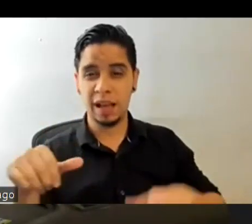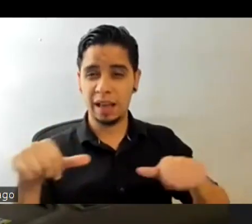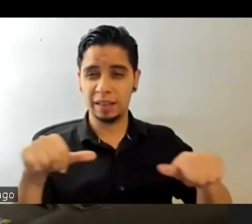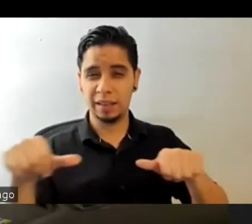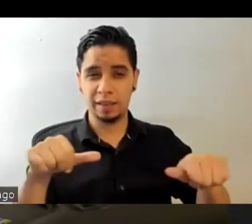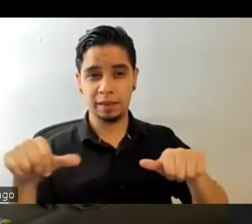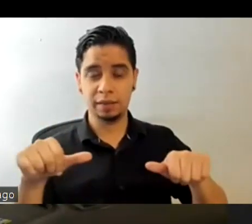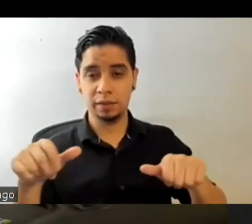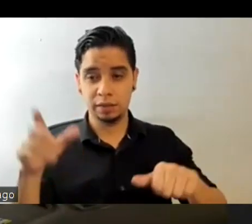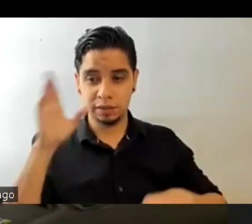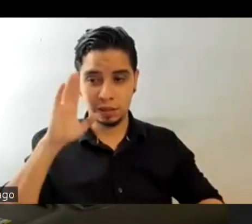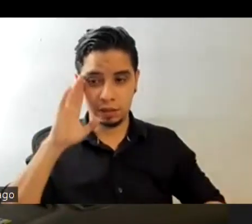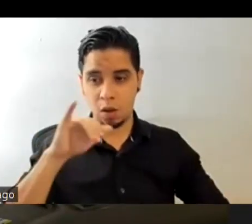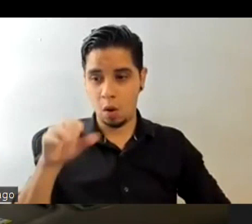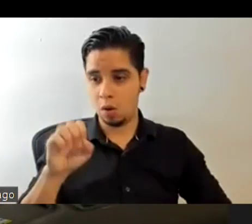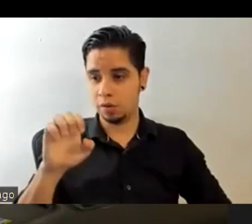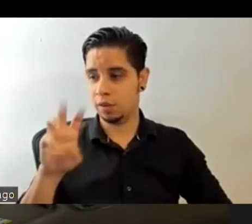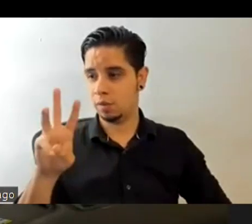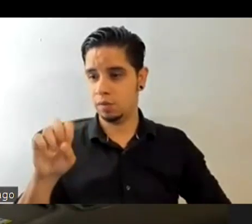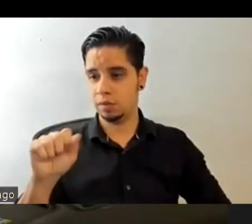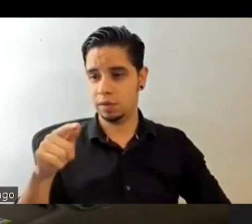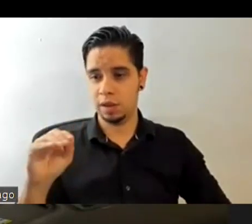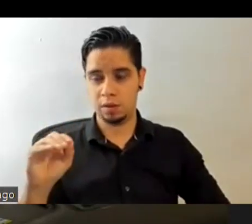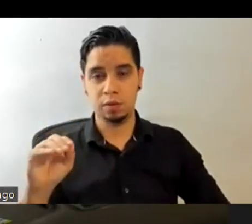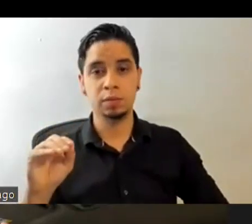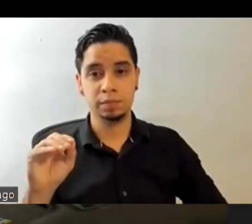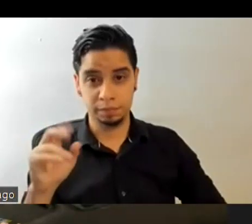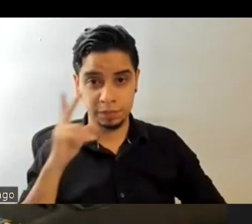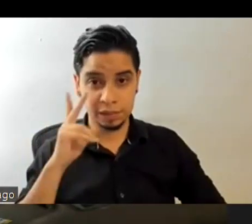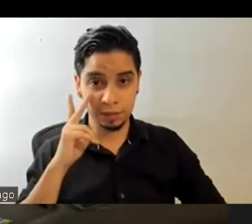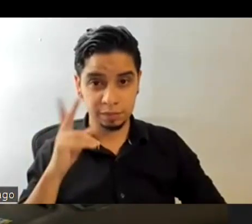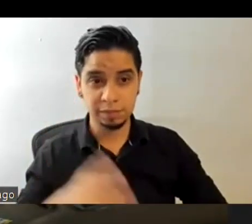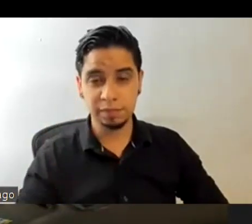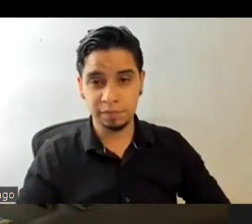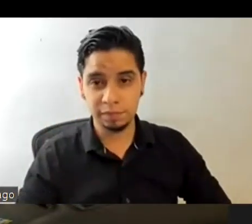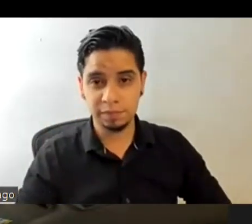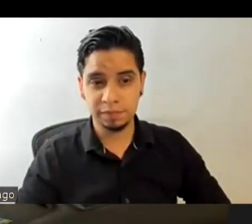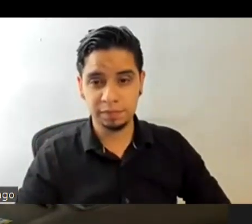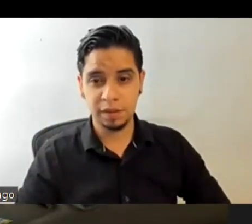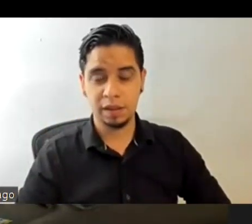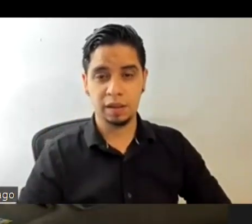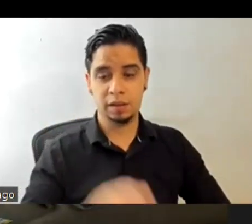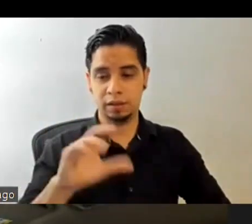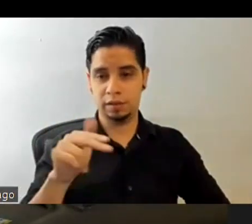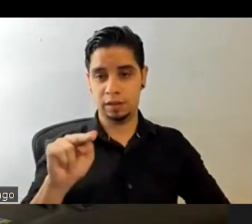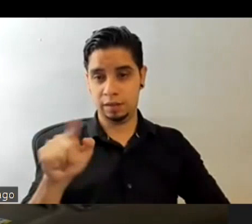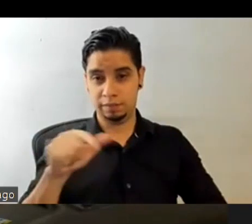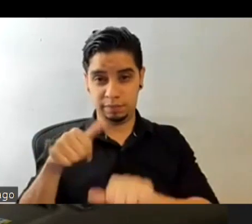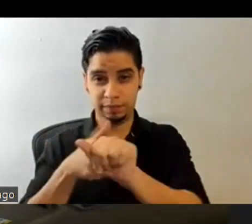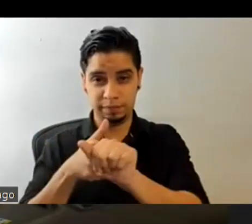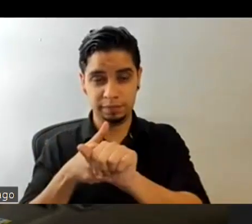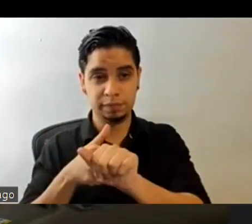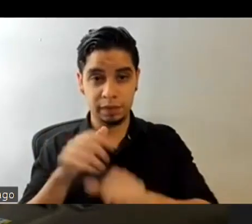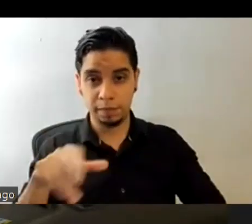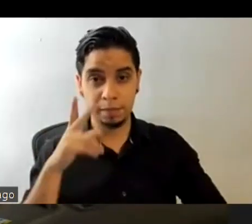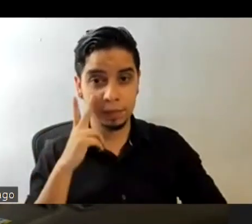decir, José Lo W Santiago, míralo ahí, míralo. Y Chenan Martínez detrás del bastidor, creado por Festa ahí. Y